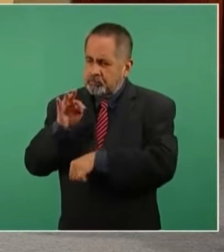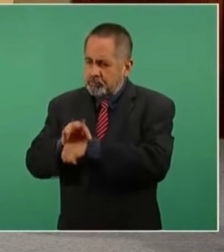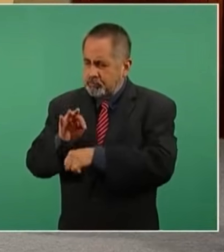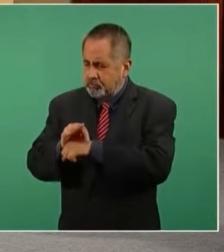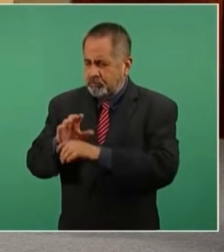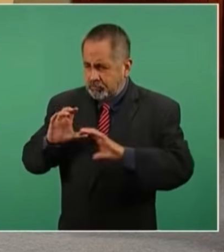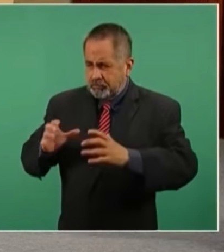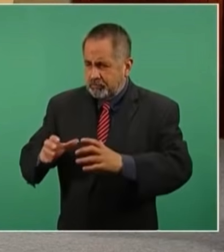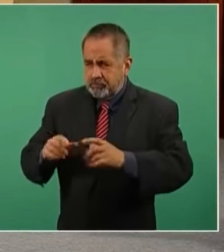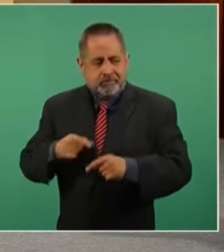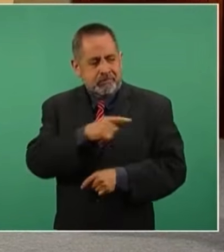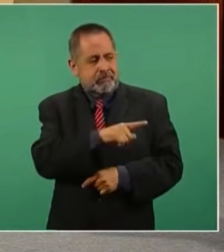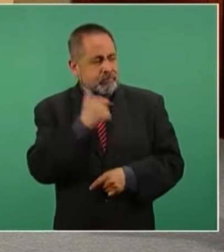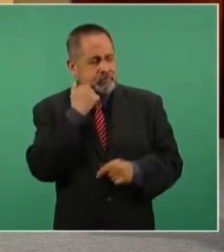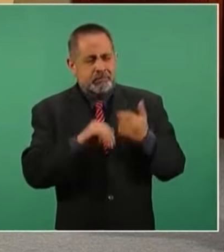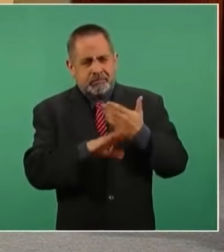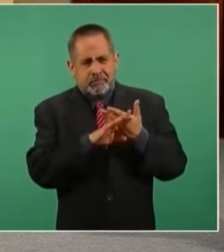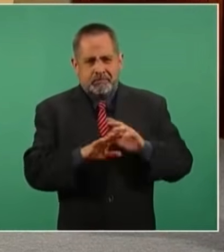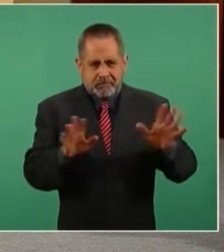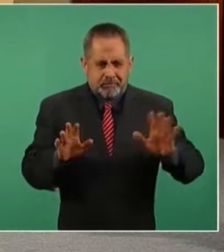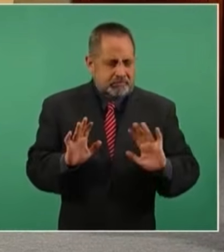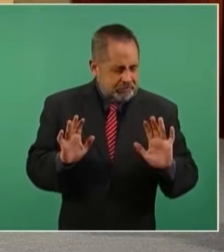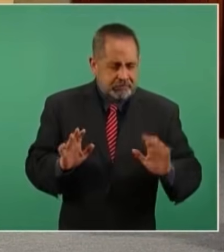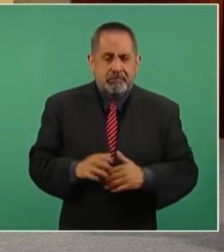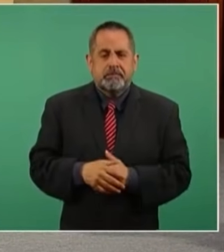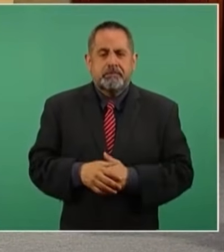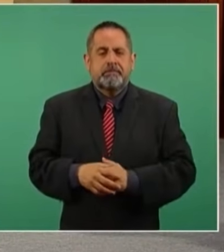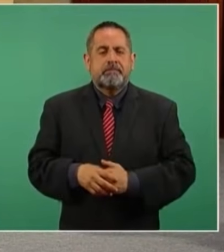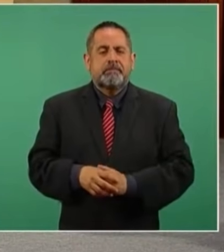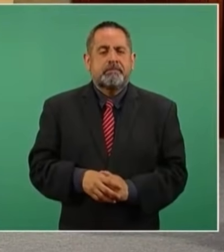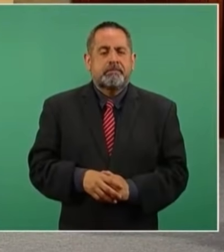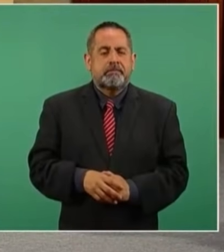Cárdenas. Estamos hablando en términos,